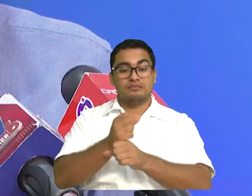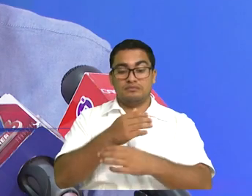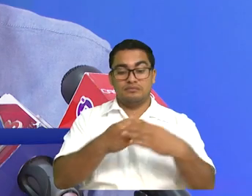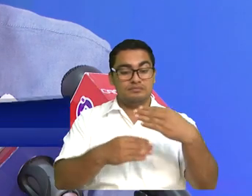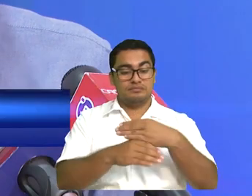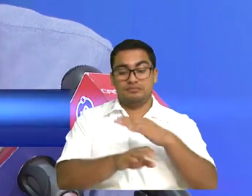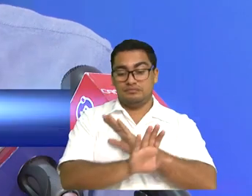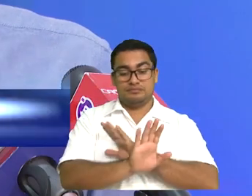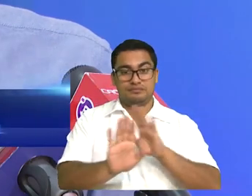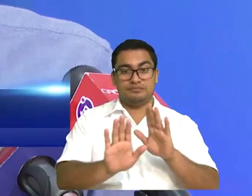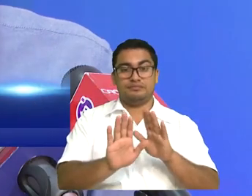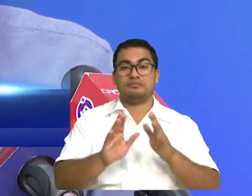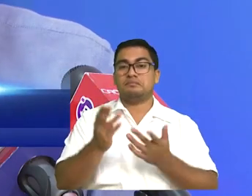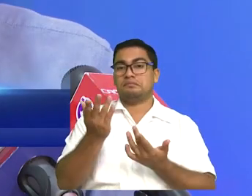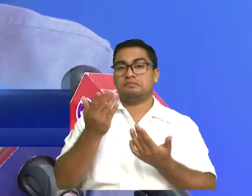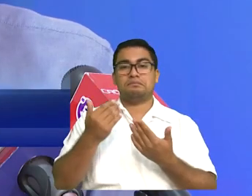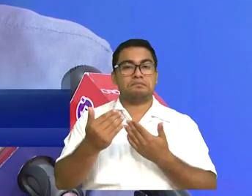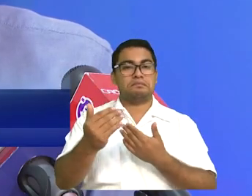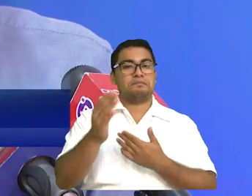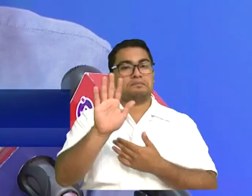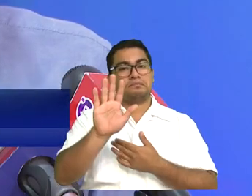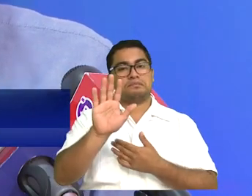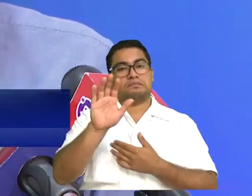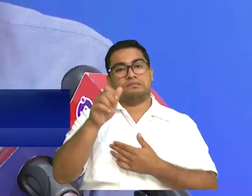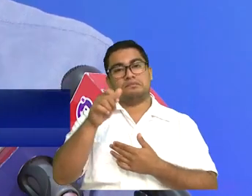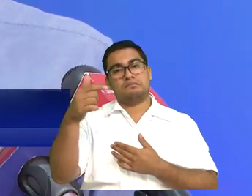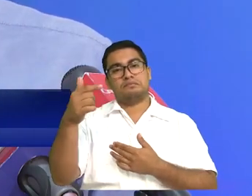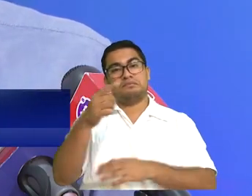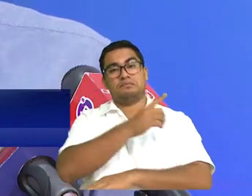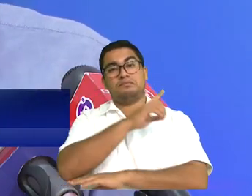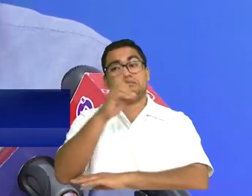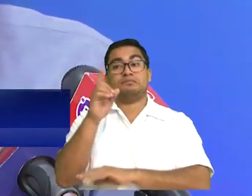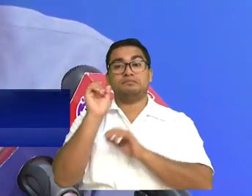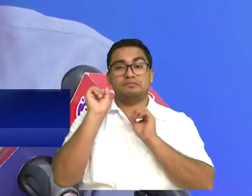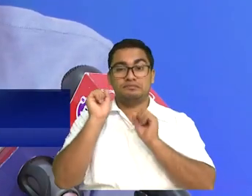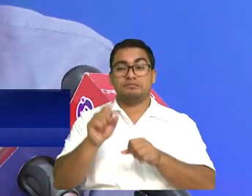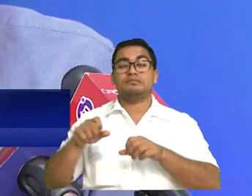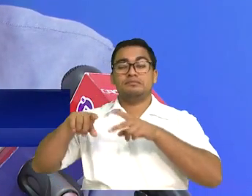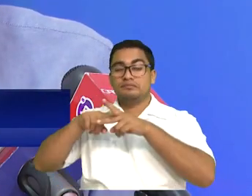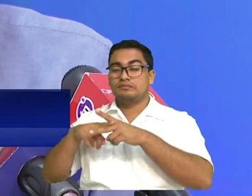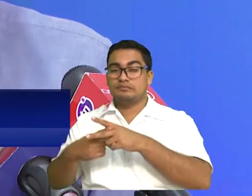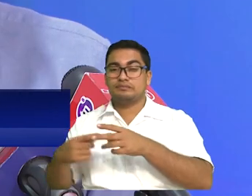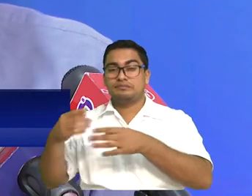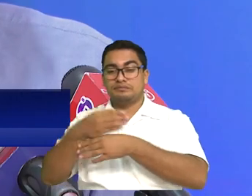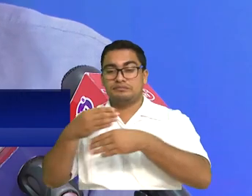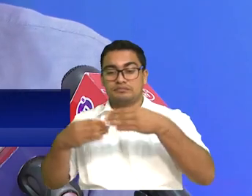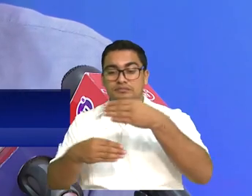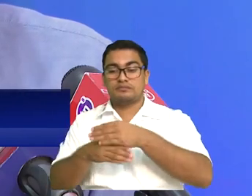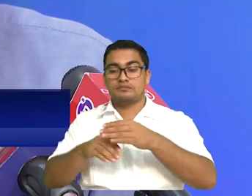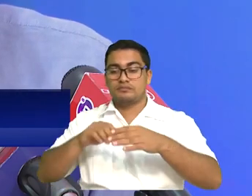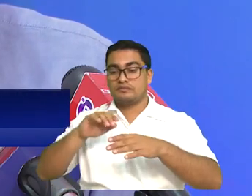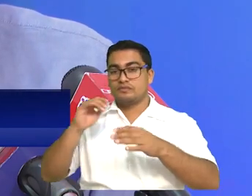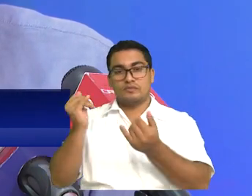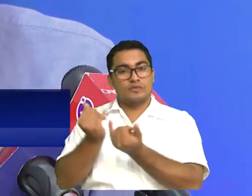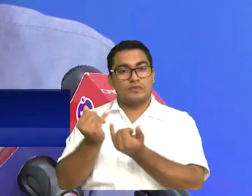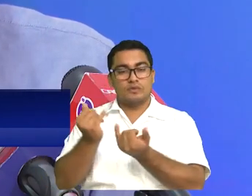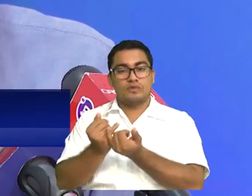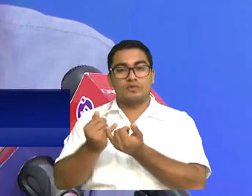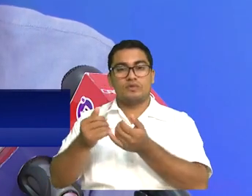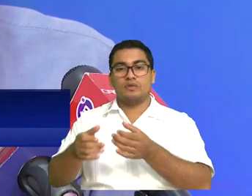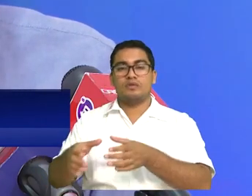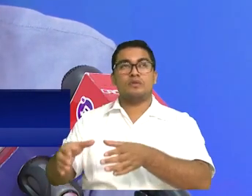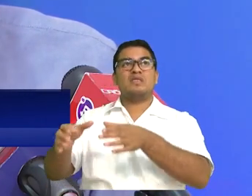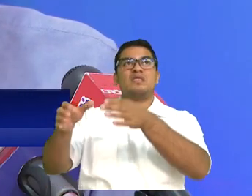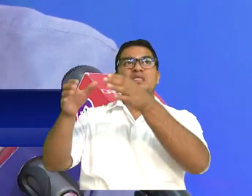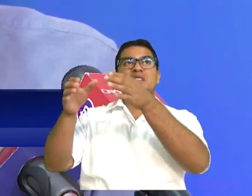prácticamente esperamos nosotros en unos 5, 6, 7 días más, poder iniciar prácticamente de una manera casi simultánea la ejecución